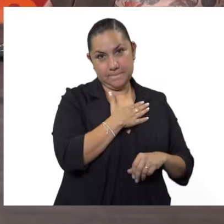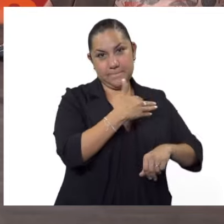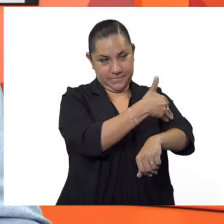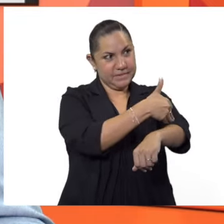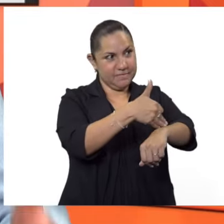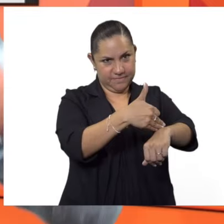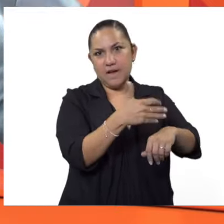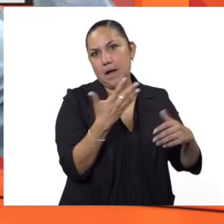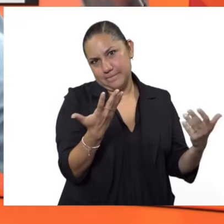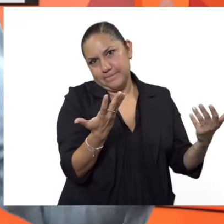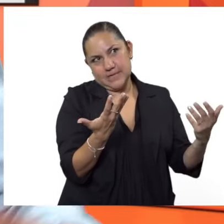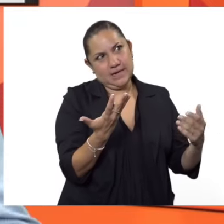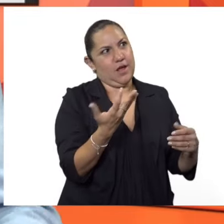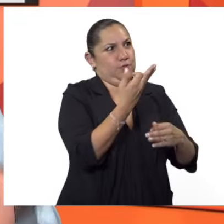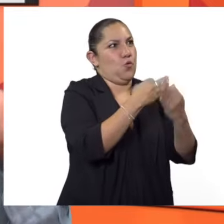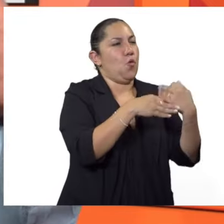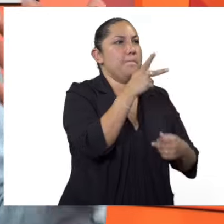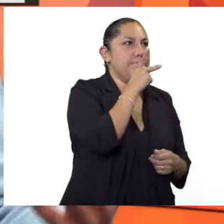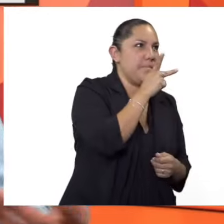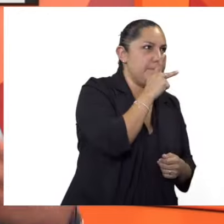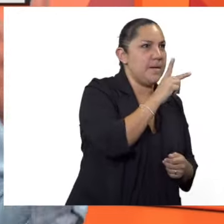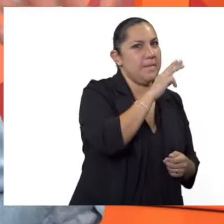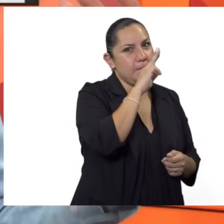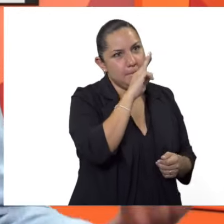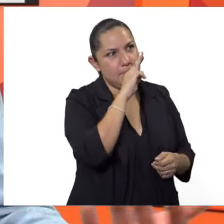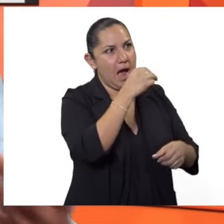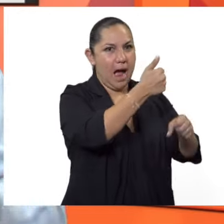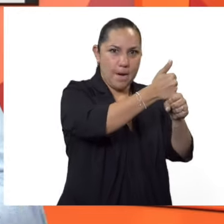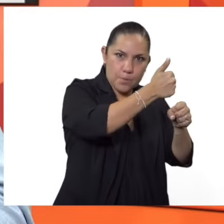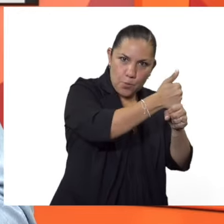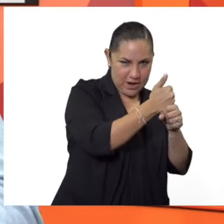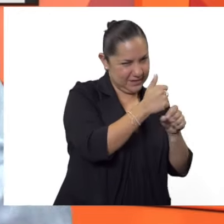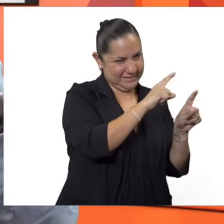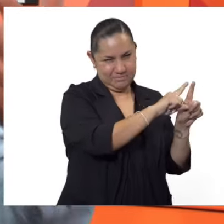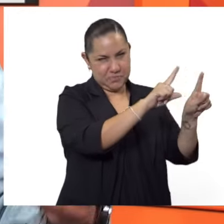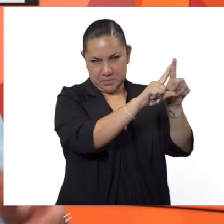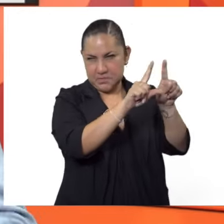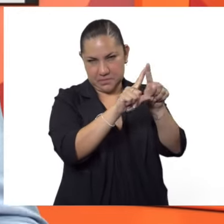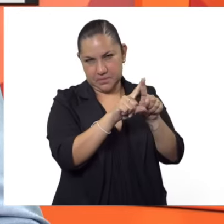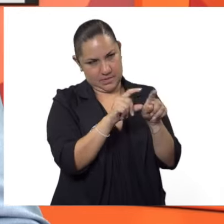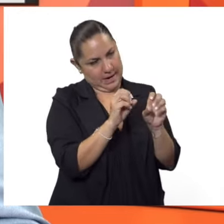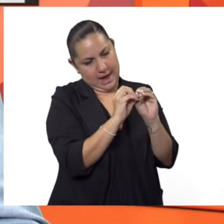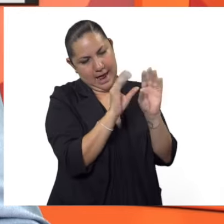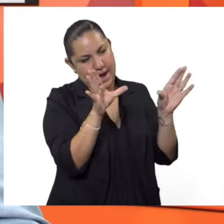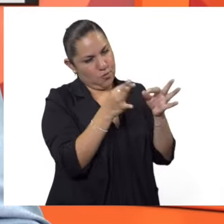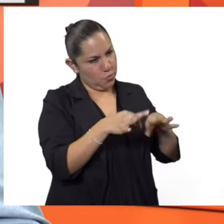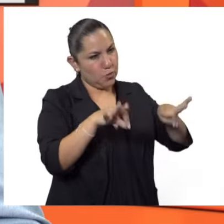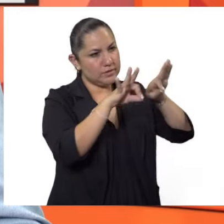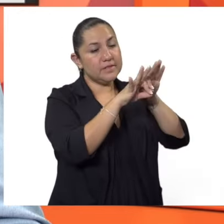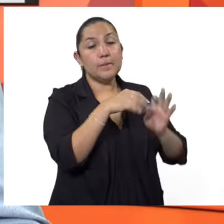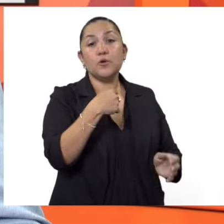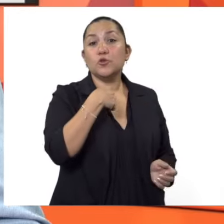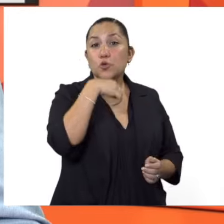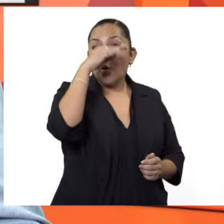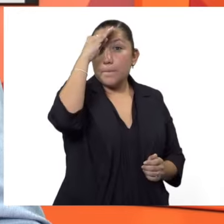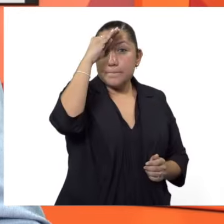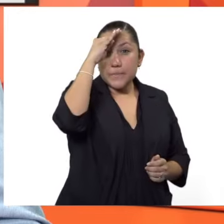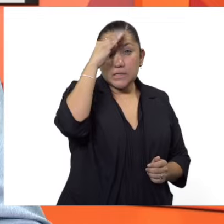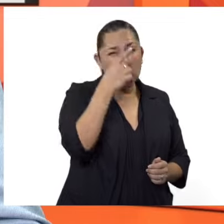hablando de mi familia aparte de mis abuelos mis papás todo yo quiero quiero